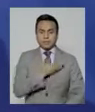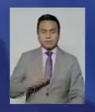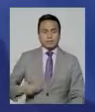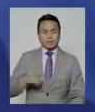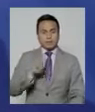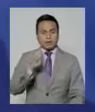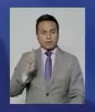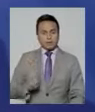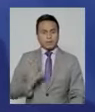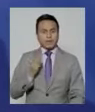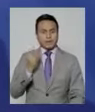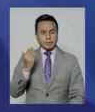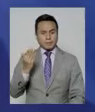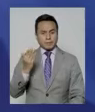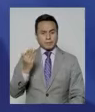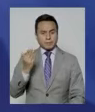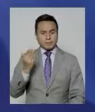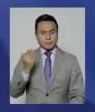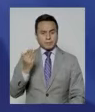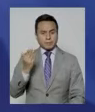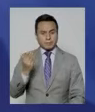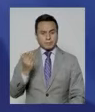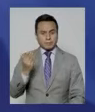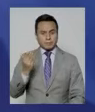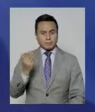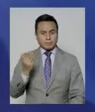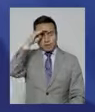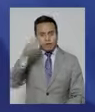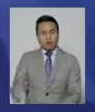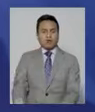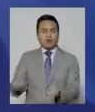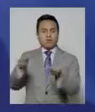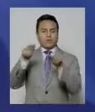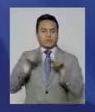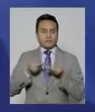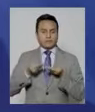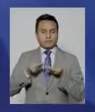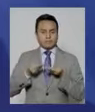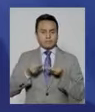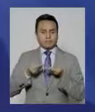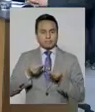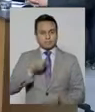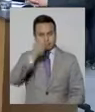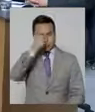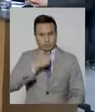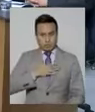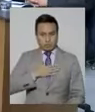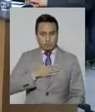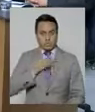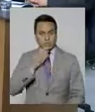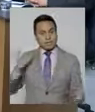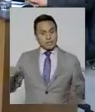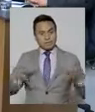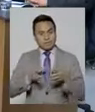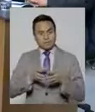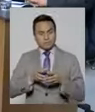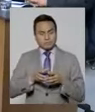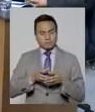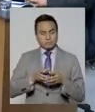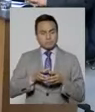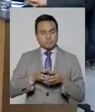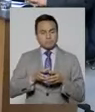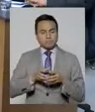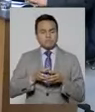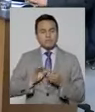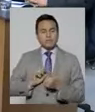al presidente de la República la confianza que ha depositado en mi persona y en este equipo, que